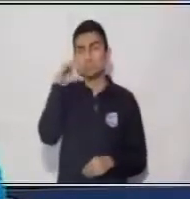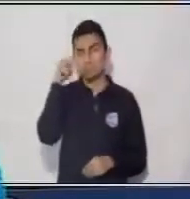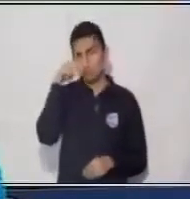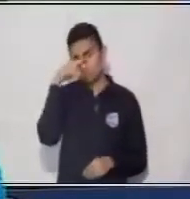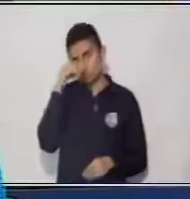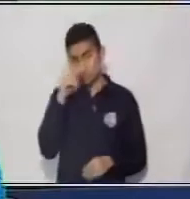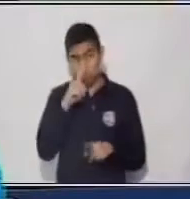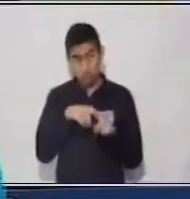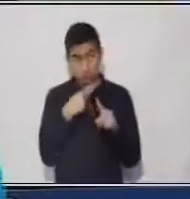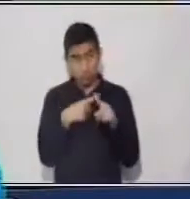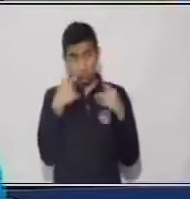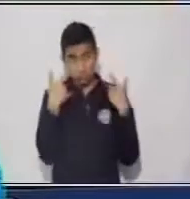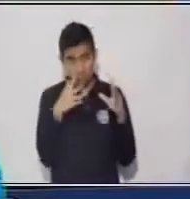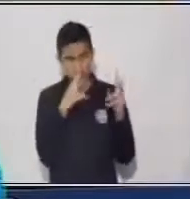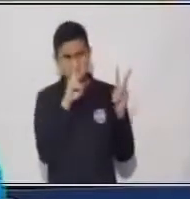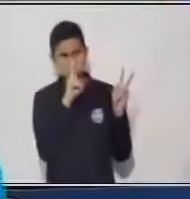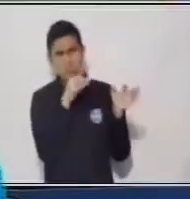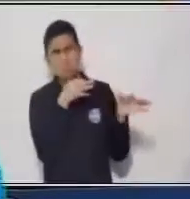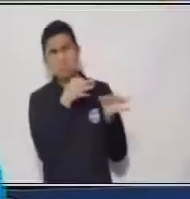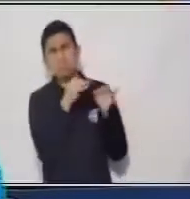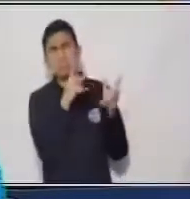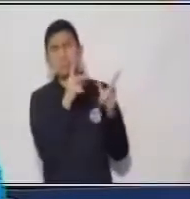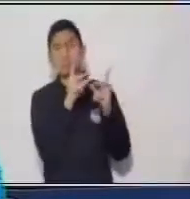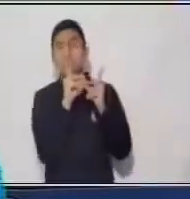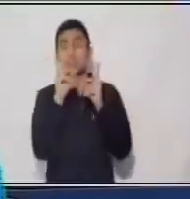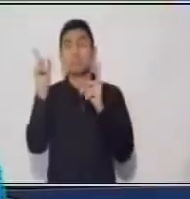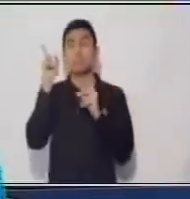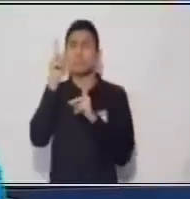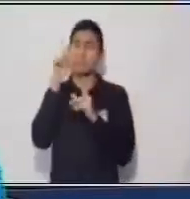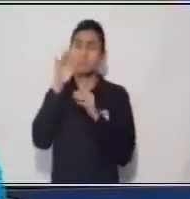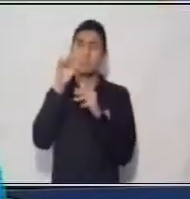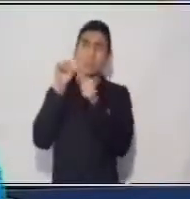Entonces, cuando hablamos de esta distancia, puede ser que estemos hablando de una altura